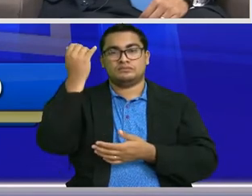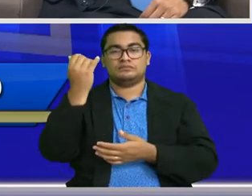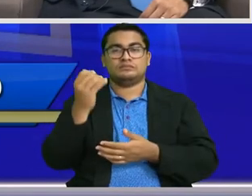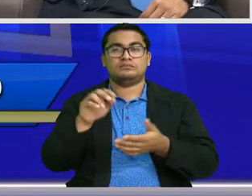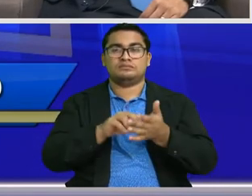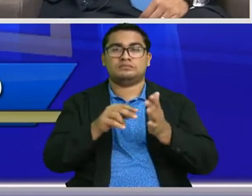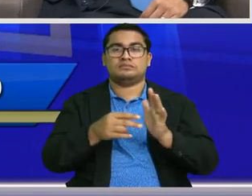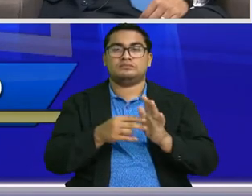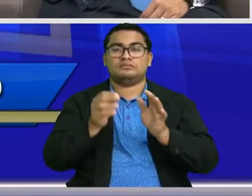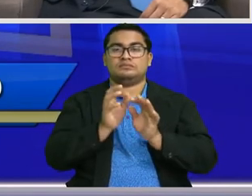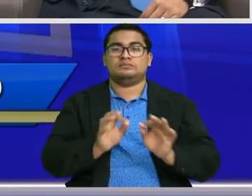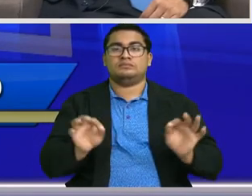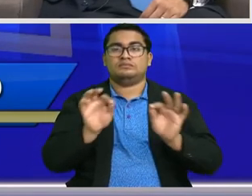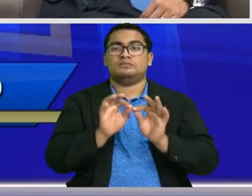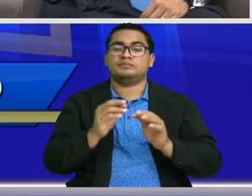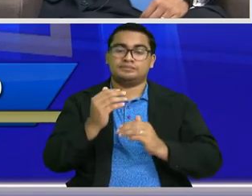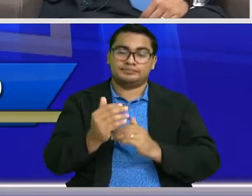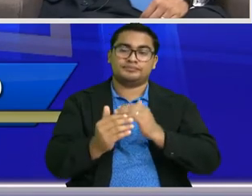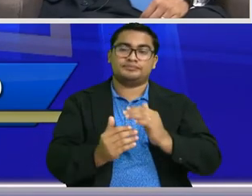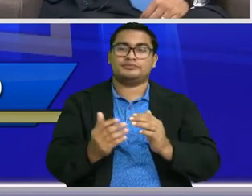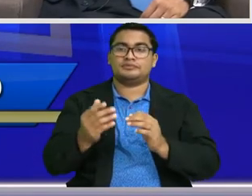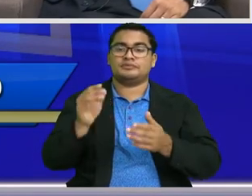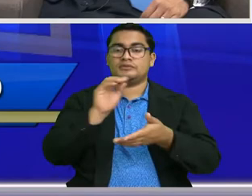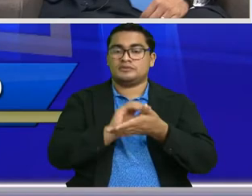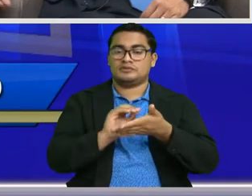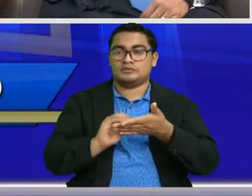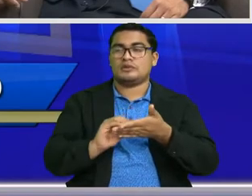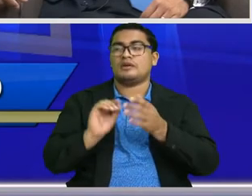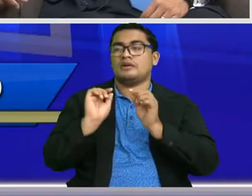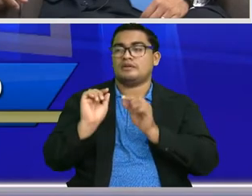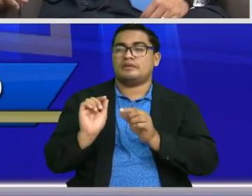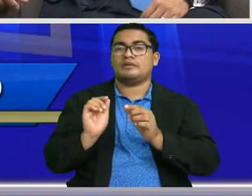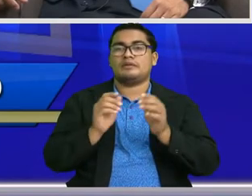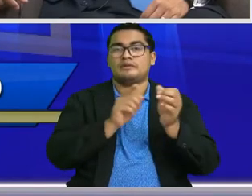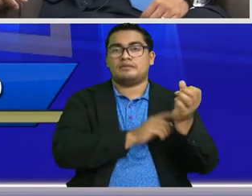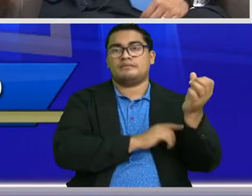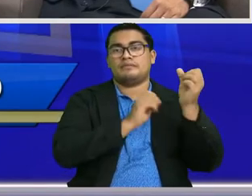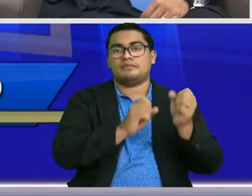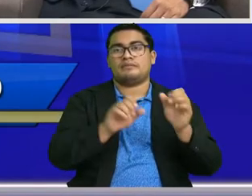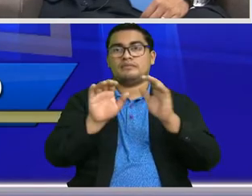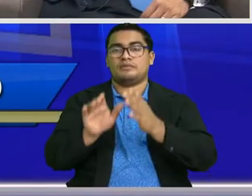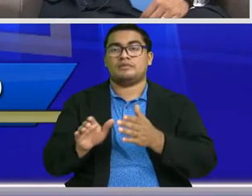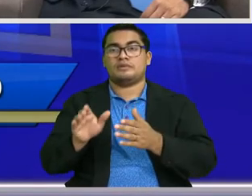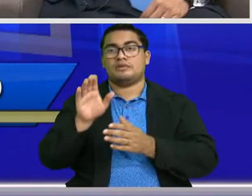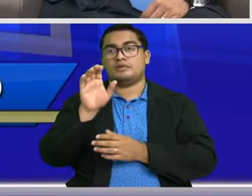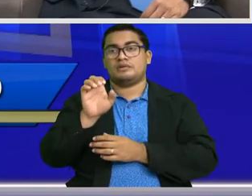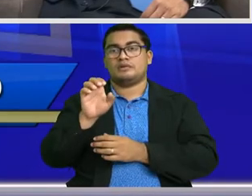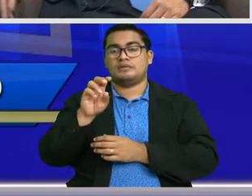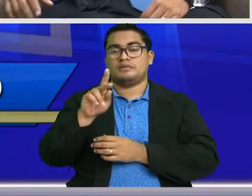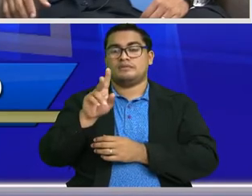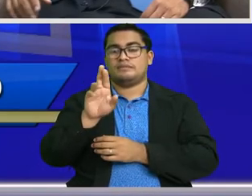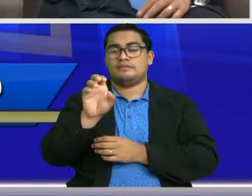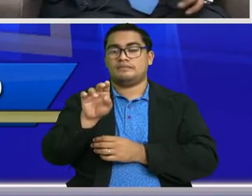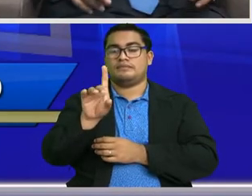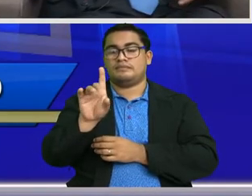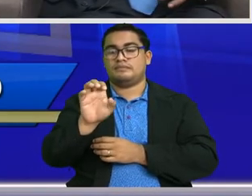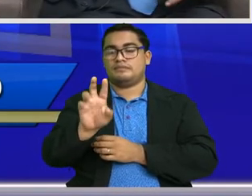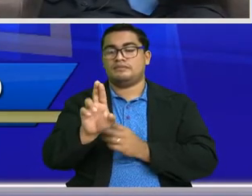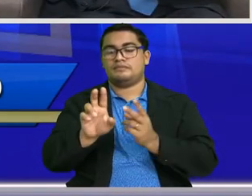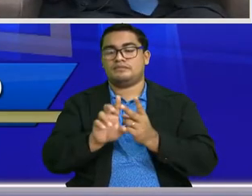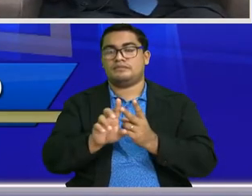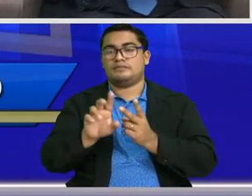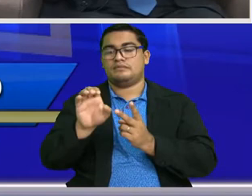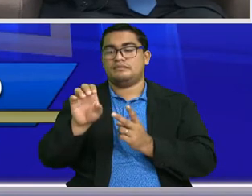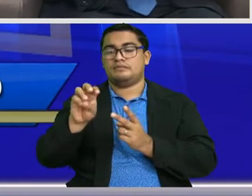una consigna que hemos venido acuñando ahí en la comisión con los hermanos del programa Aprender, Emprender, Prosperar, que precisamente ayer estábamos hablando sobre la Expo